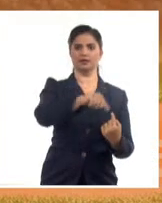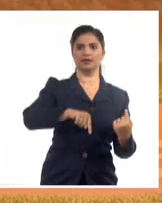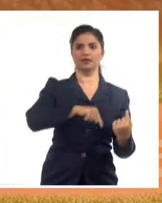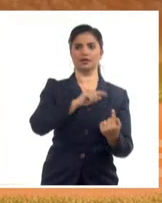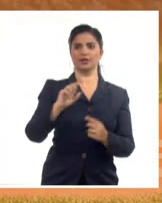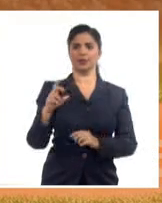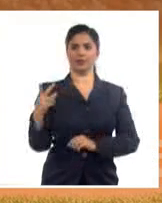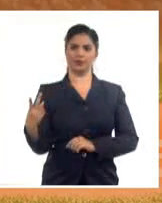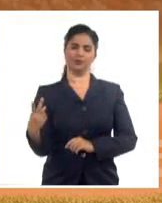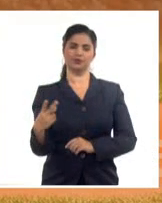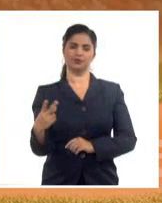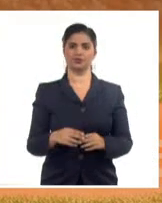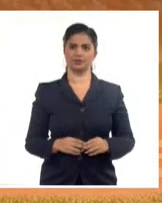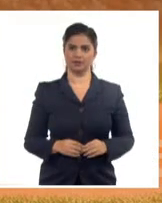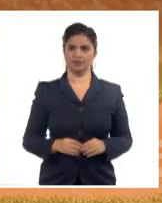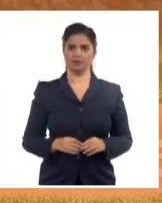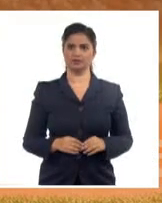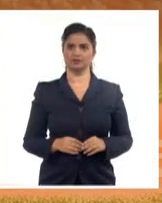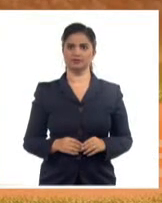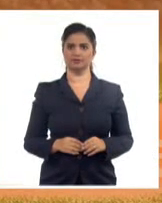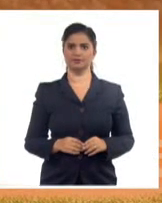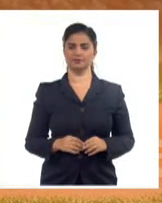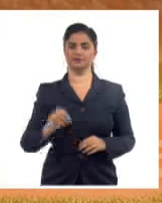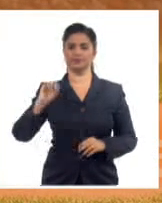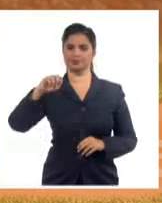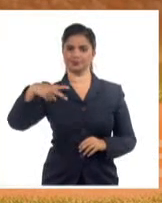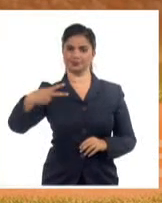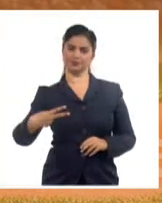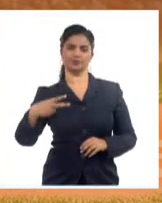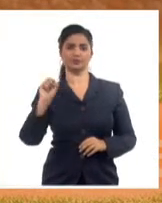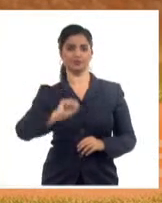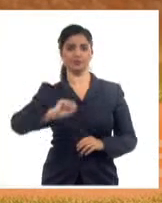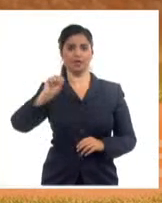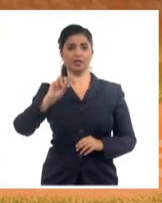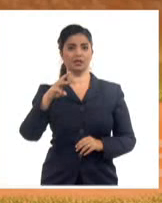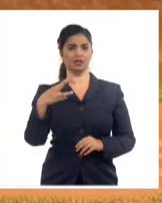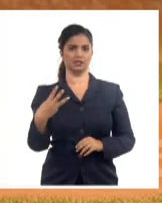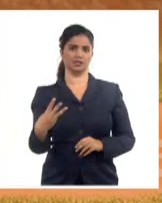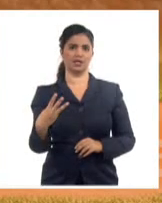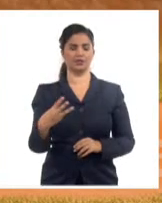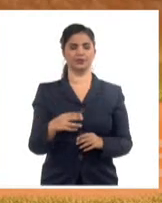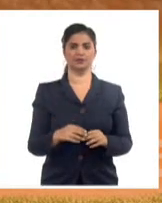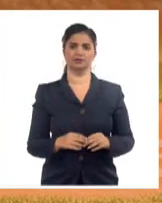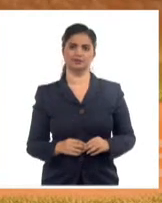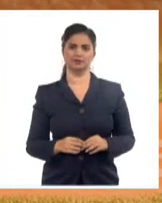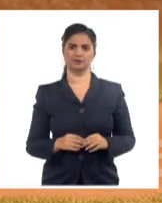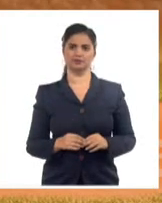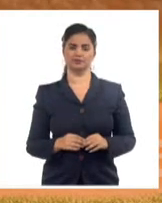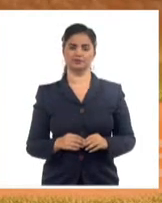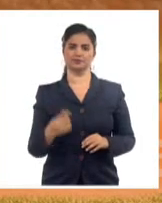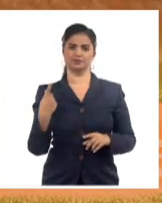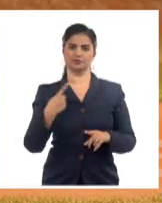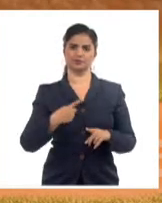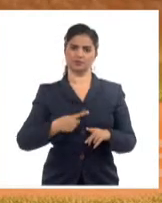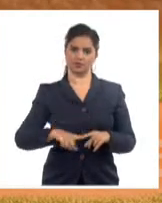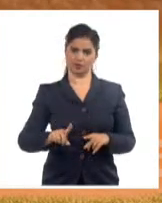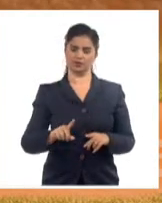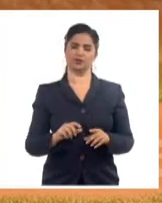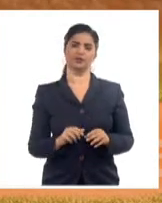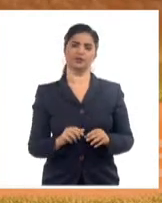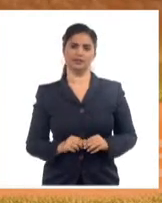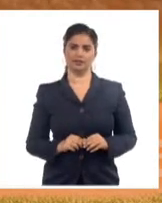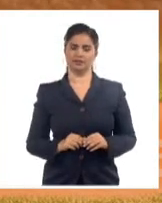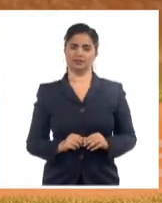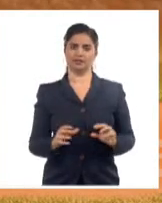que se fue a extra inning. Odanis Rodríguez ganó por tercera vez en el torneo y Kenny El Ferraz estrenó el casillero de las derrotas.